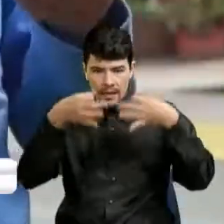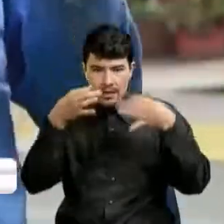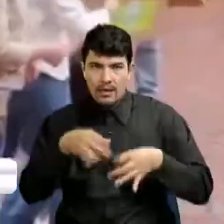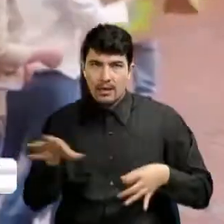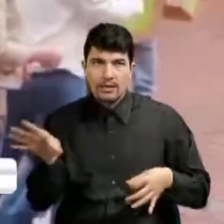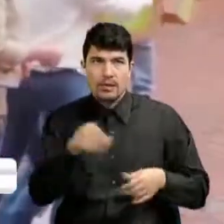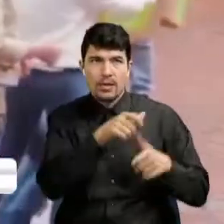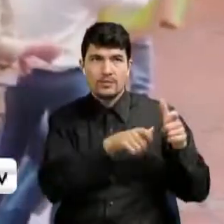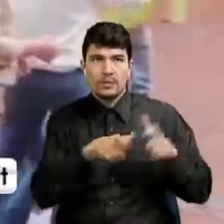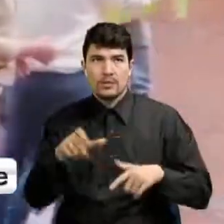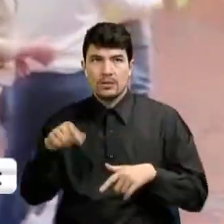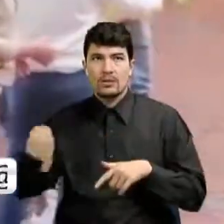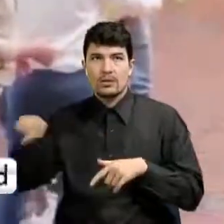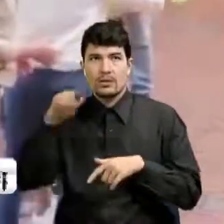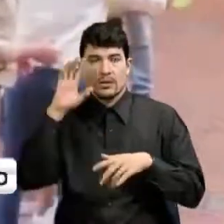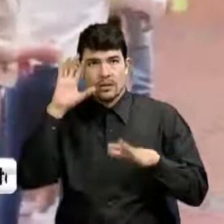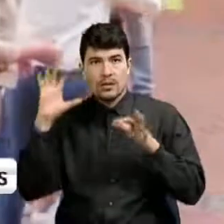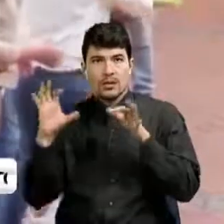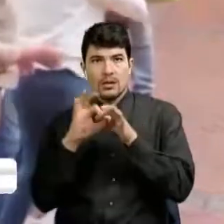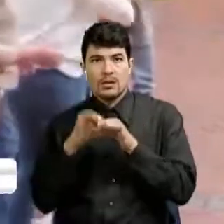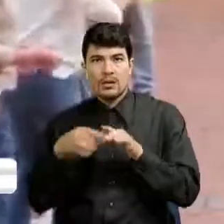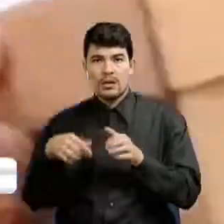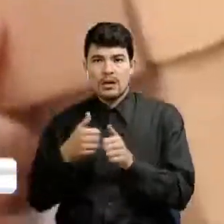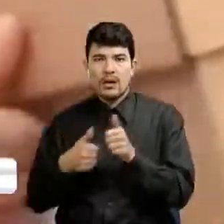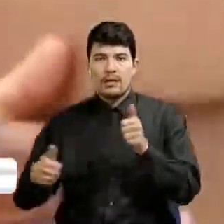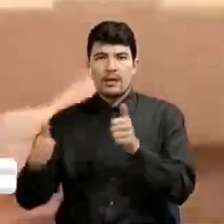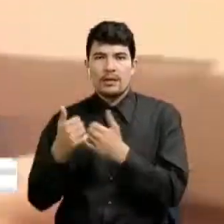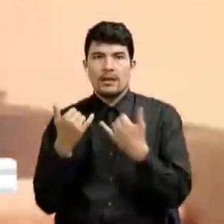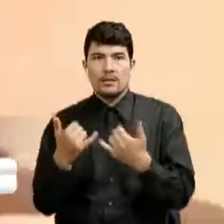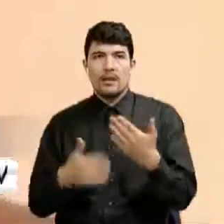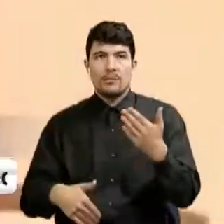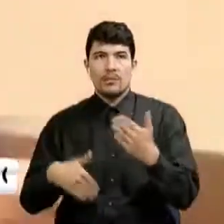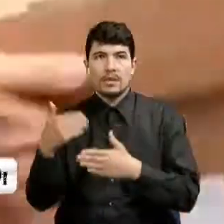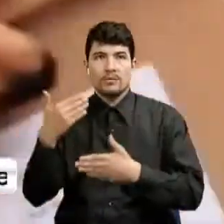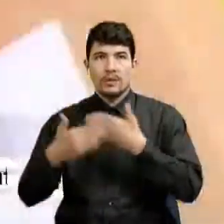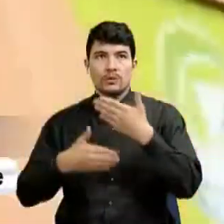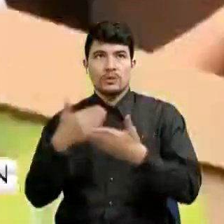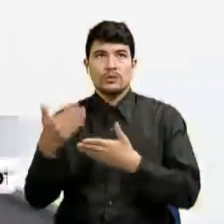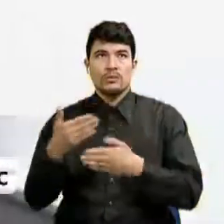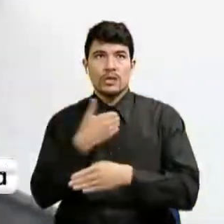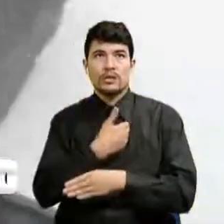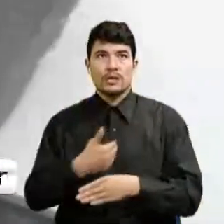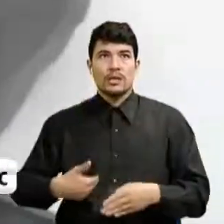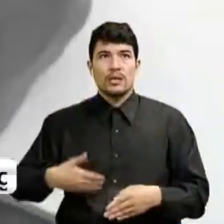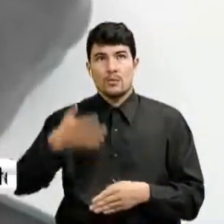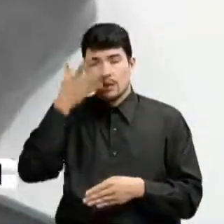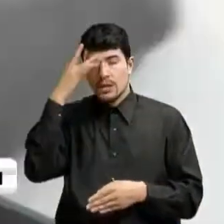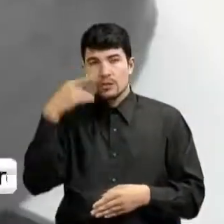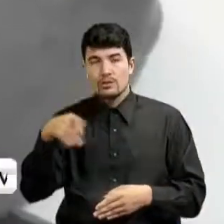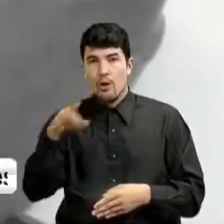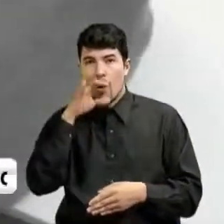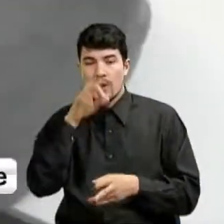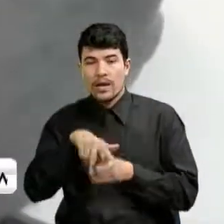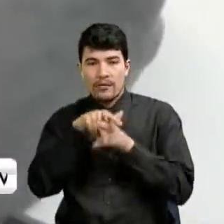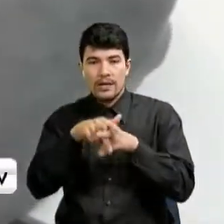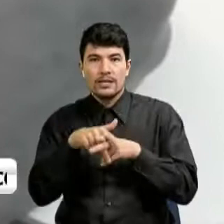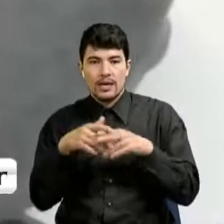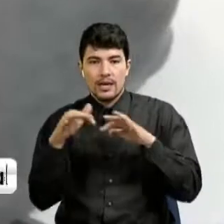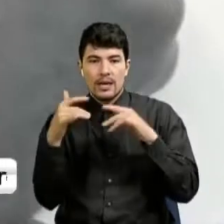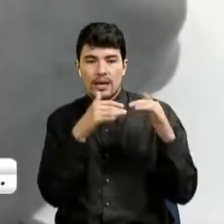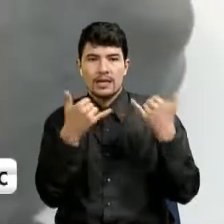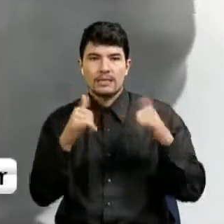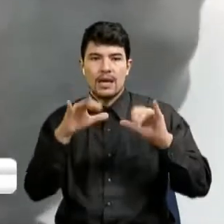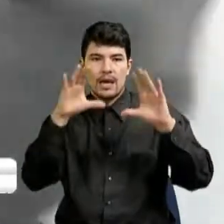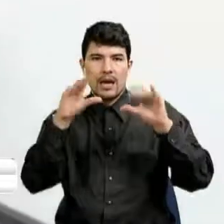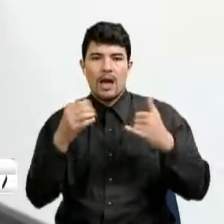las posibles coaliciones y candidatos en adelante en este inicio de justas presidenciales pues el caballito de la guerra ya se acabó y hay que venderle